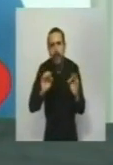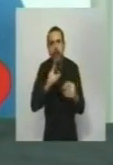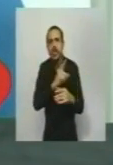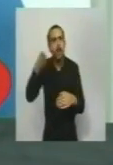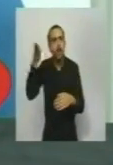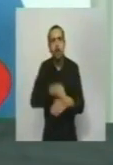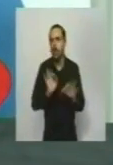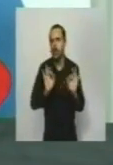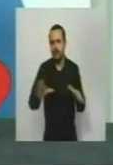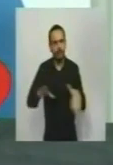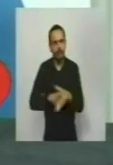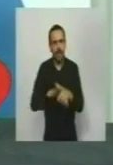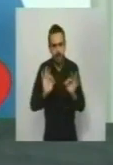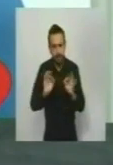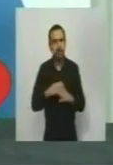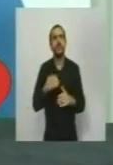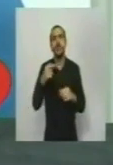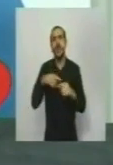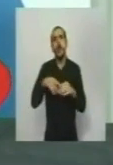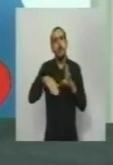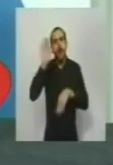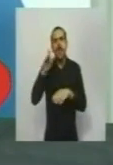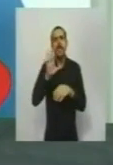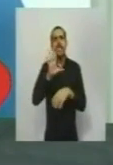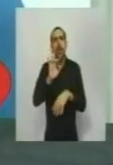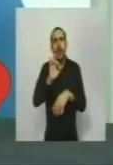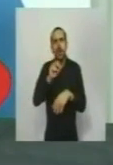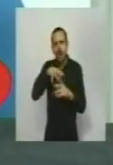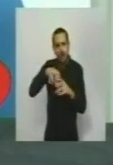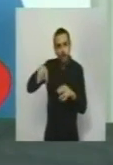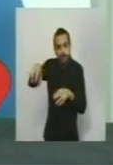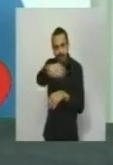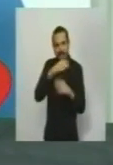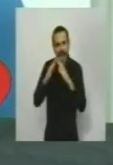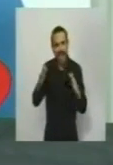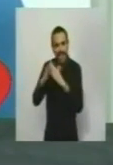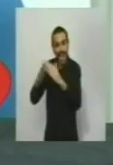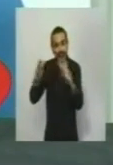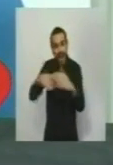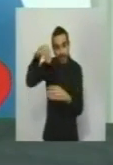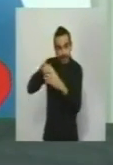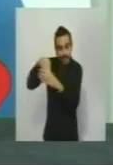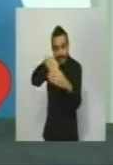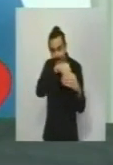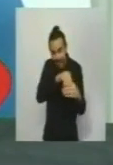más de 50 instalaciones remotas de equipamiento informático, y esto nos permitió cumplir con el